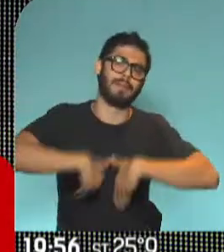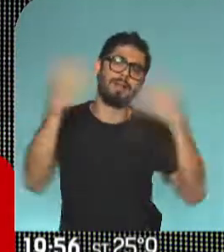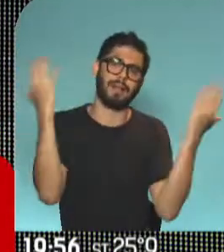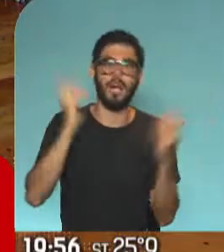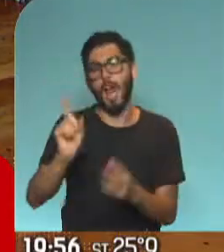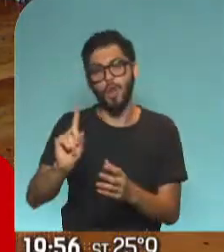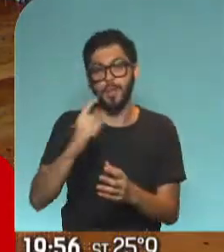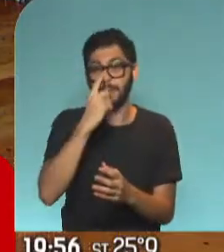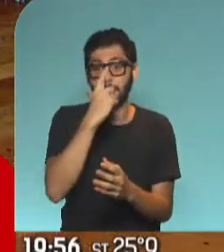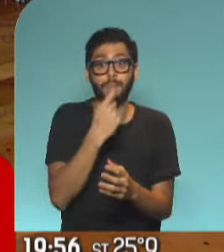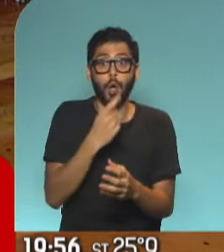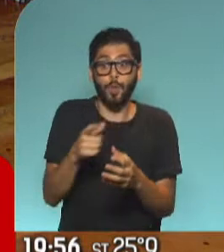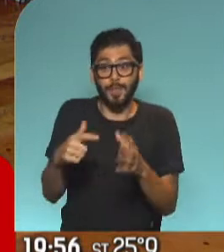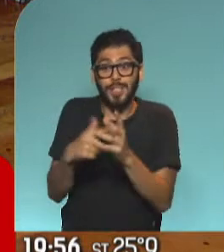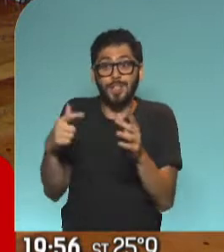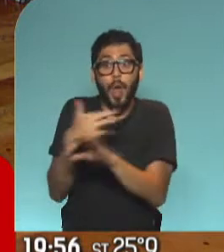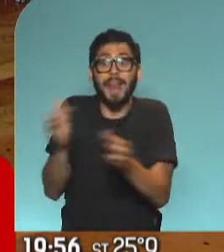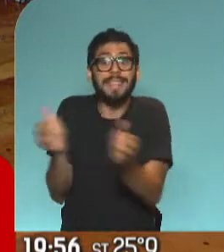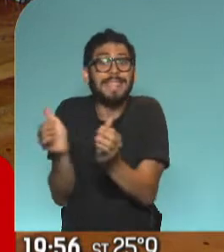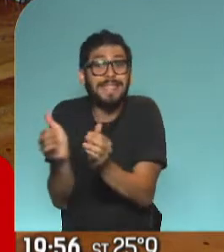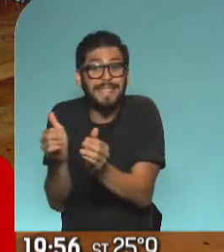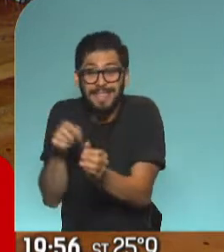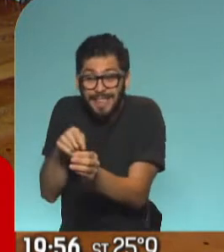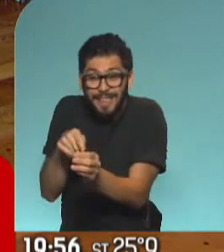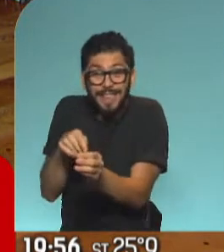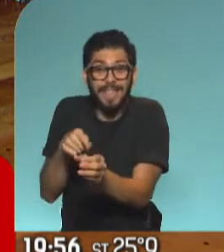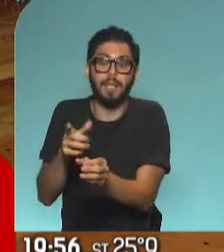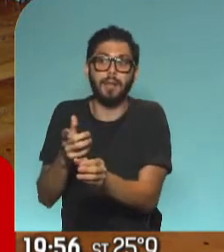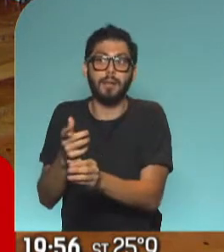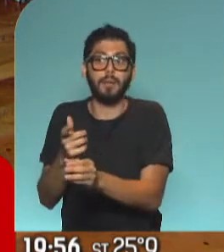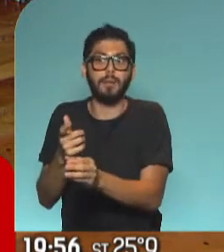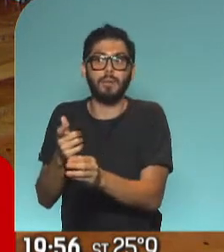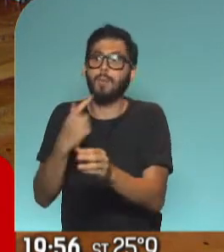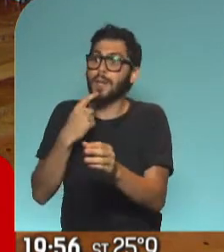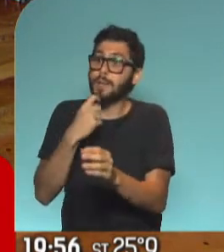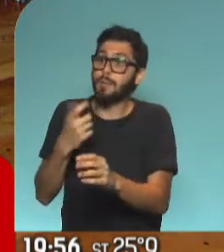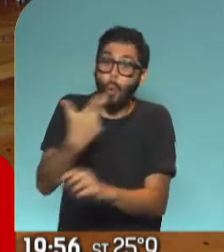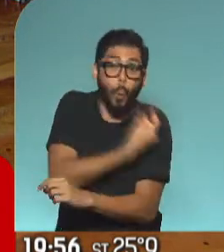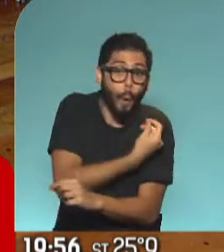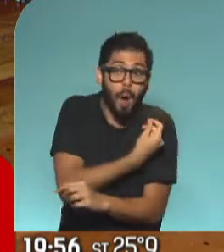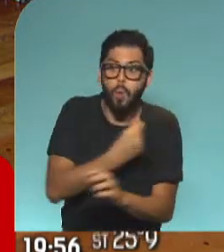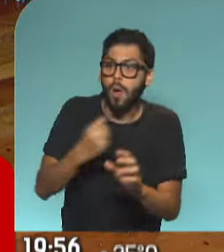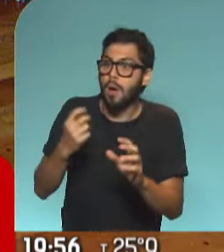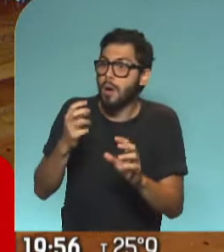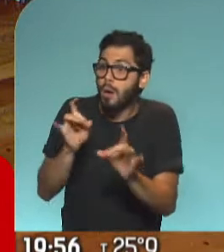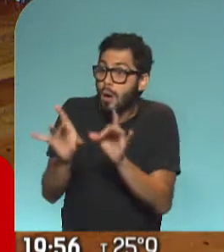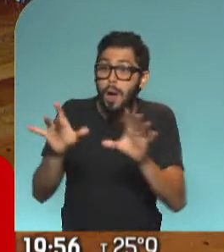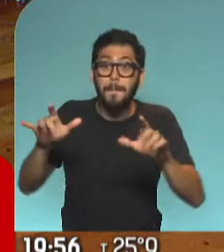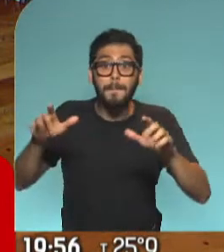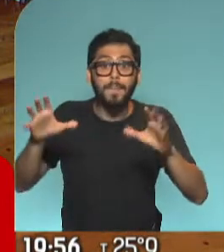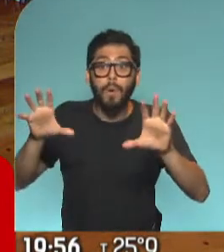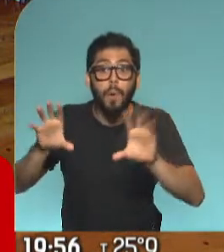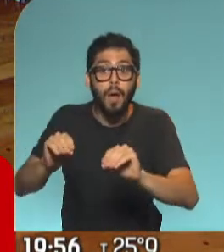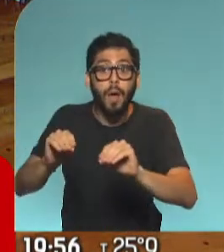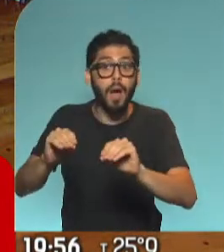pero una vida sin tener que retroceder de fase porque no va a poder progresar la enfermedad si logran ese nivel